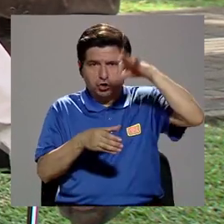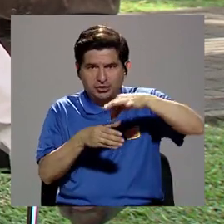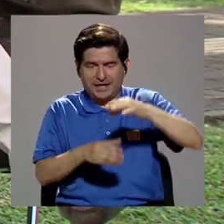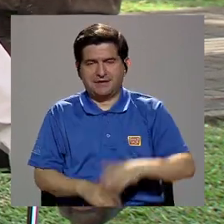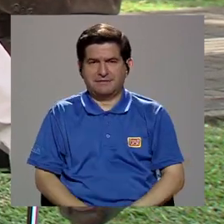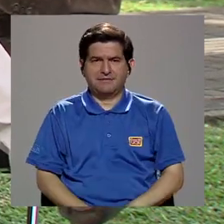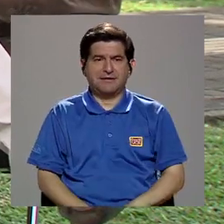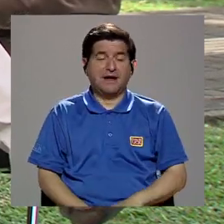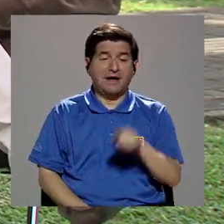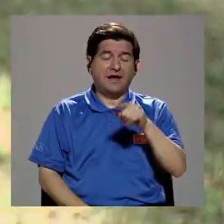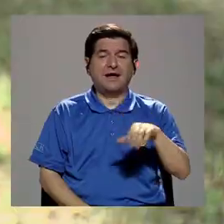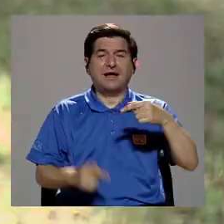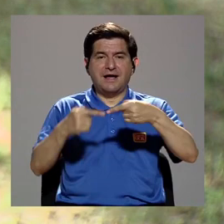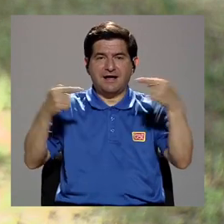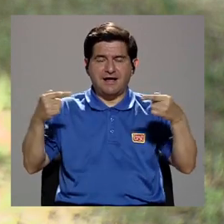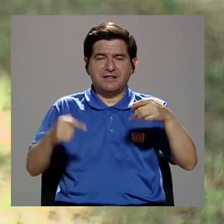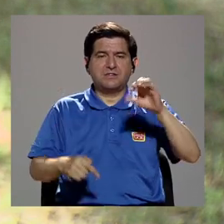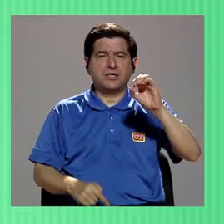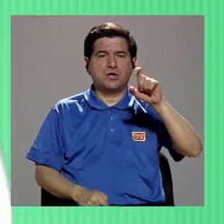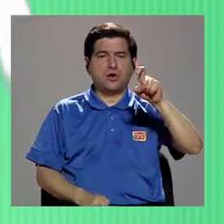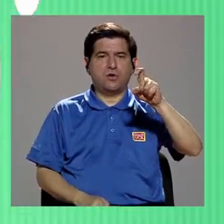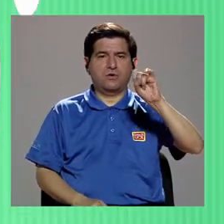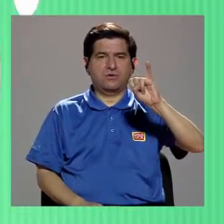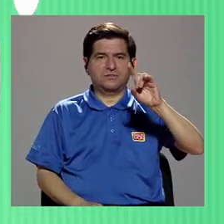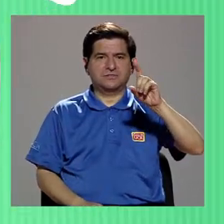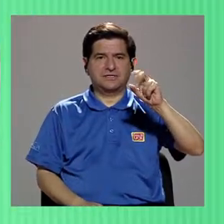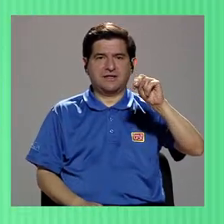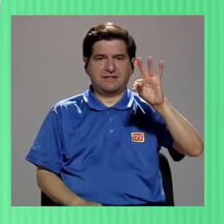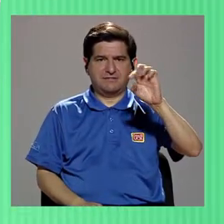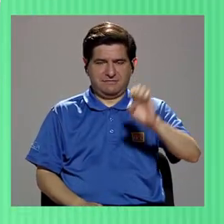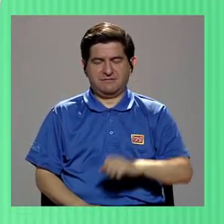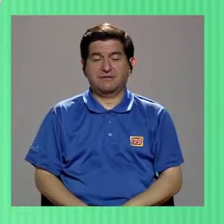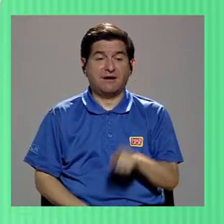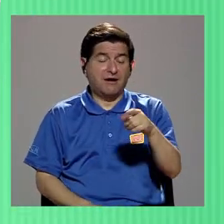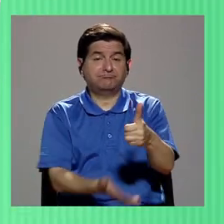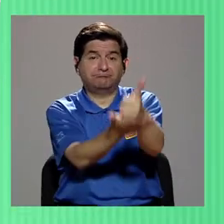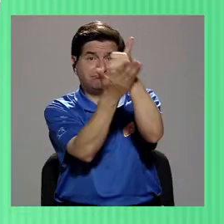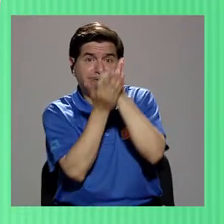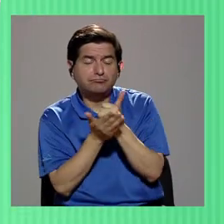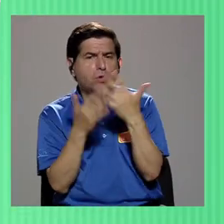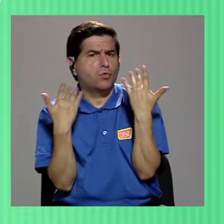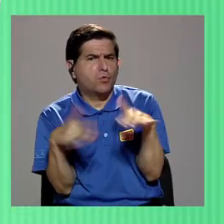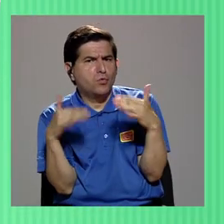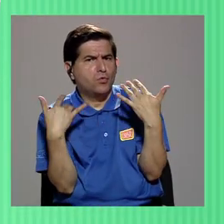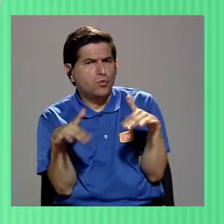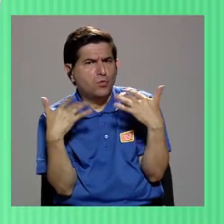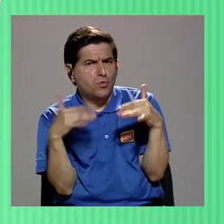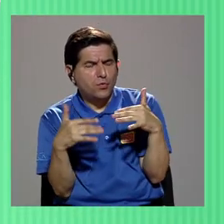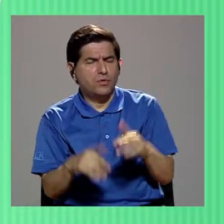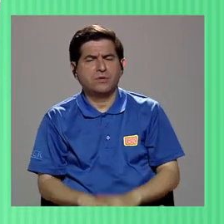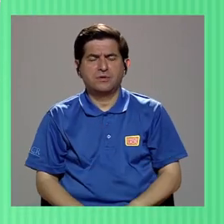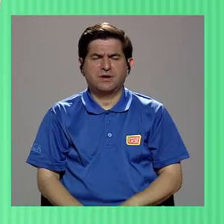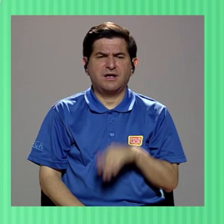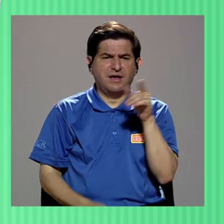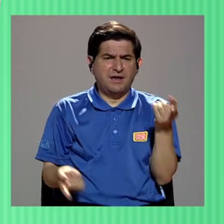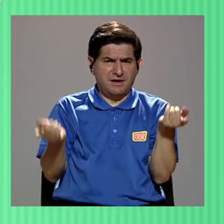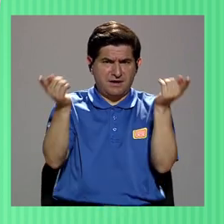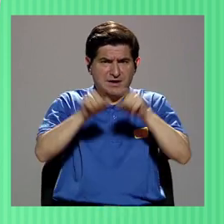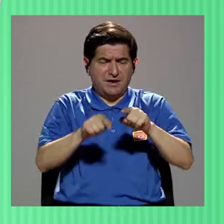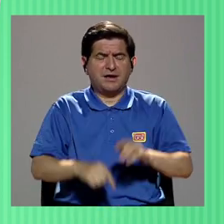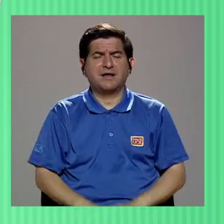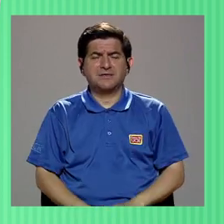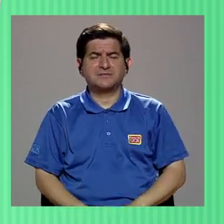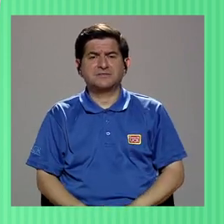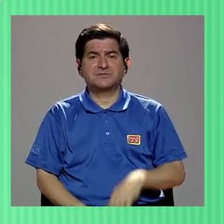de los antioxidantes que contienen estos, ¿verdad? Entonces, esto mejora en gran calidad y en gran forma las